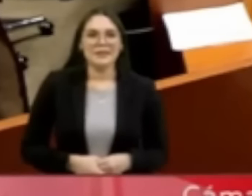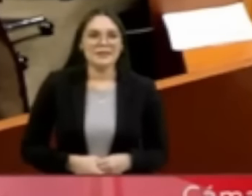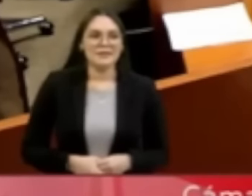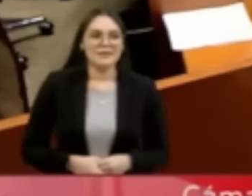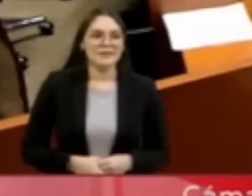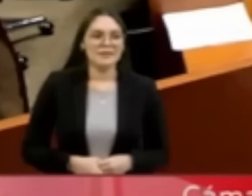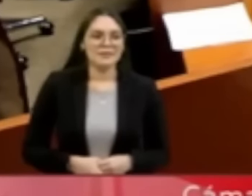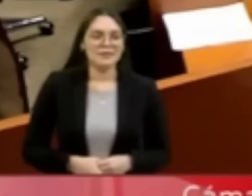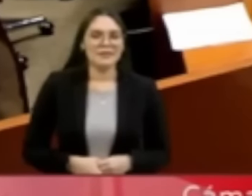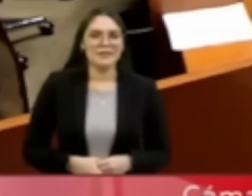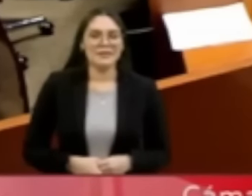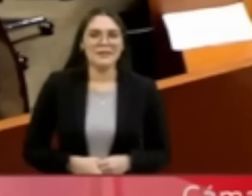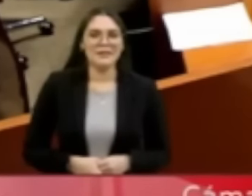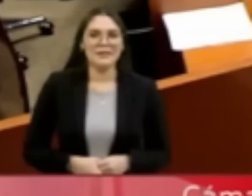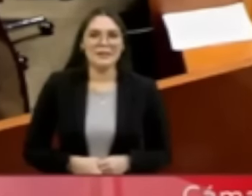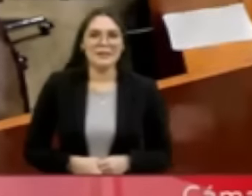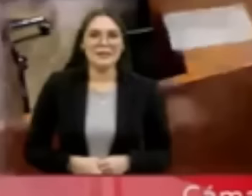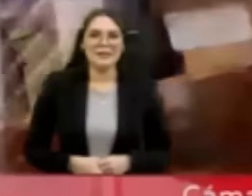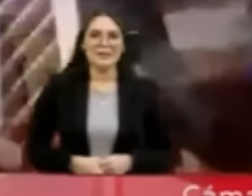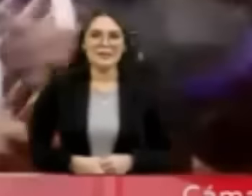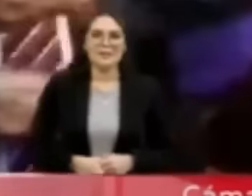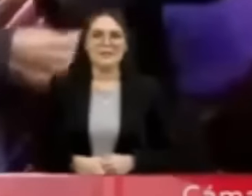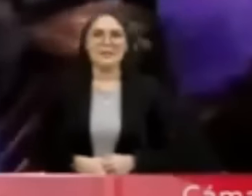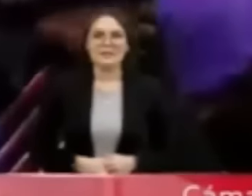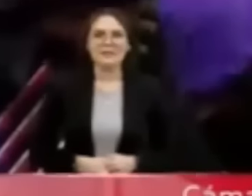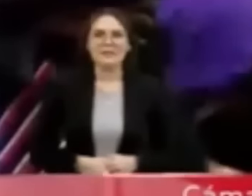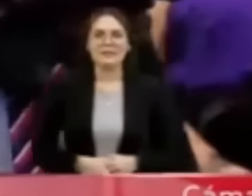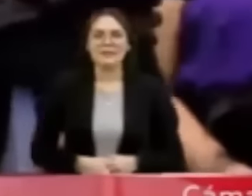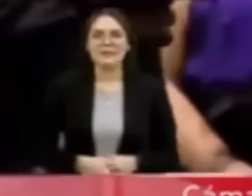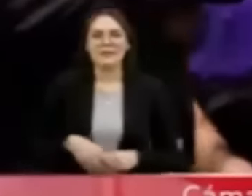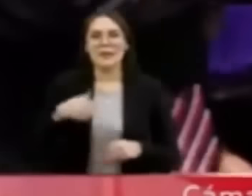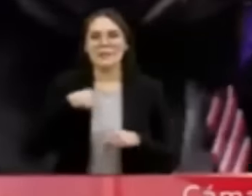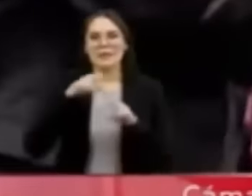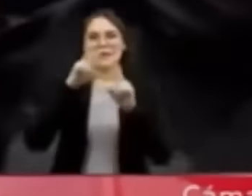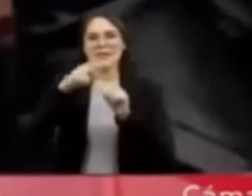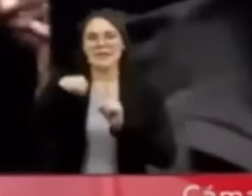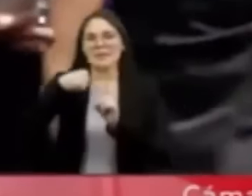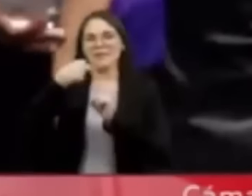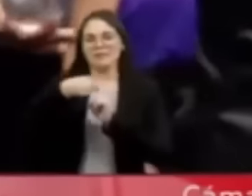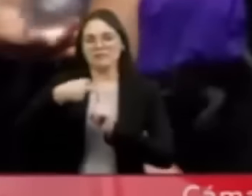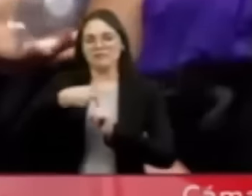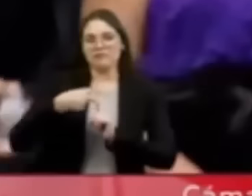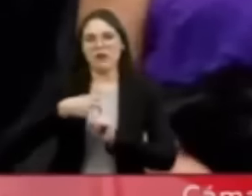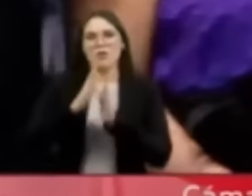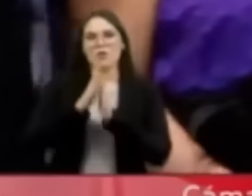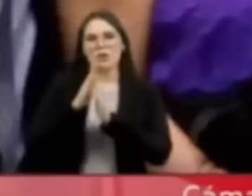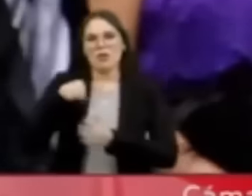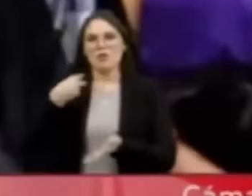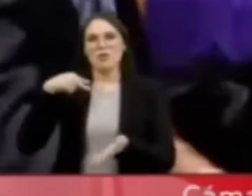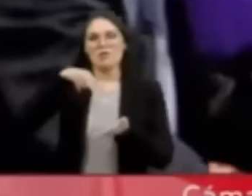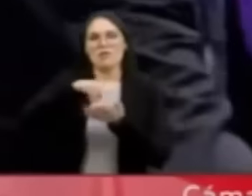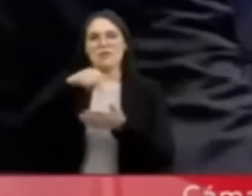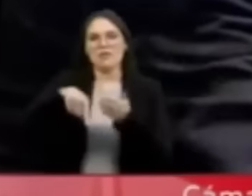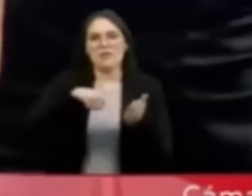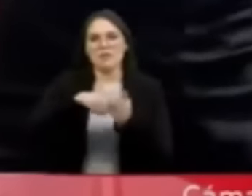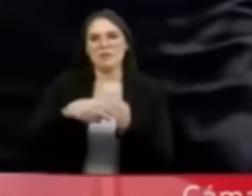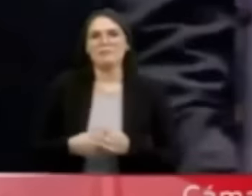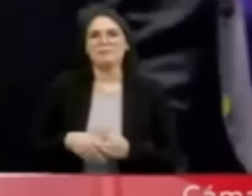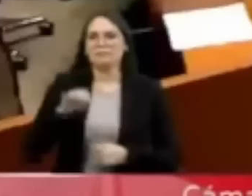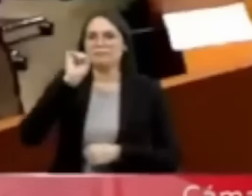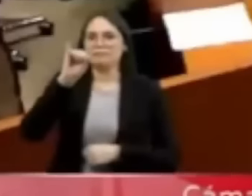Sonido, ahí está. Gracias, señor presidente, para alusiones personales desde la tribuna. Tiene el uso de la